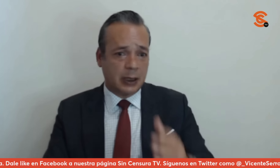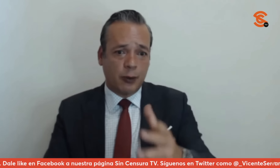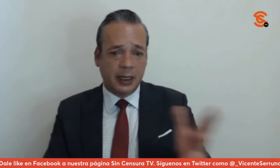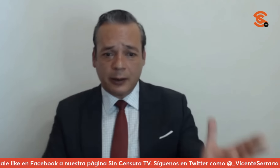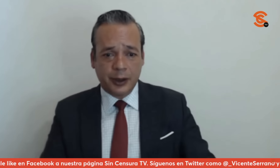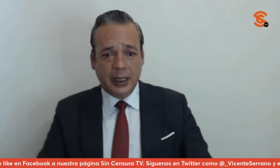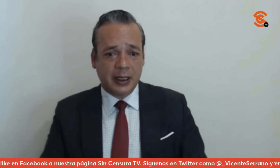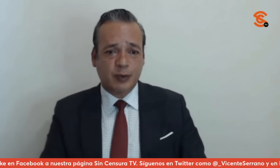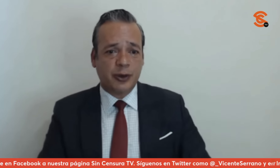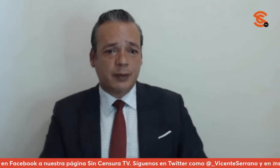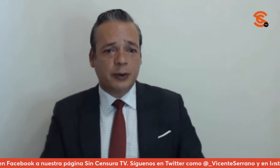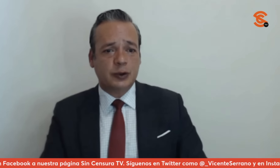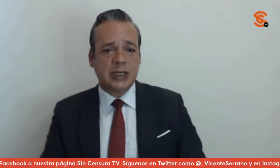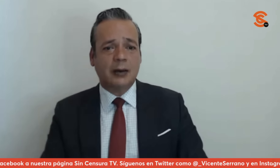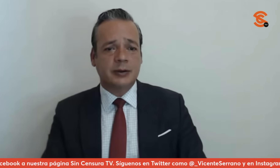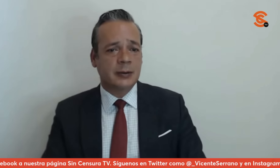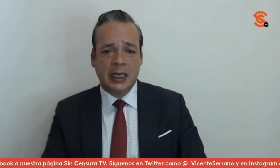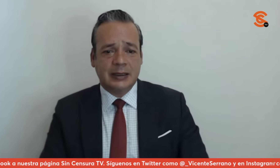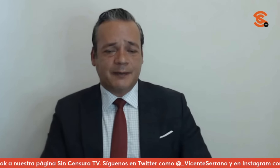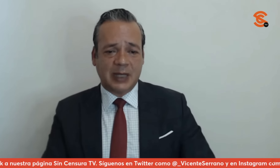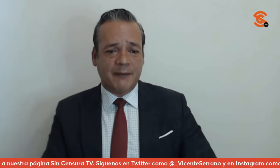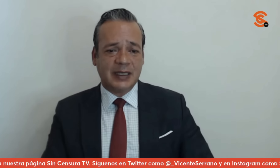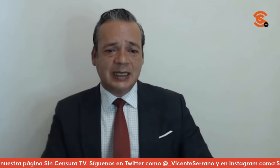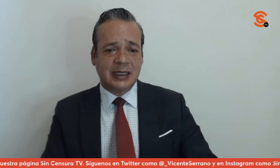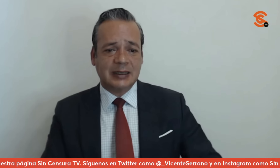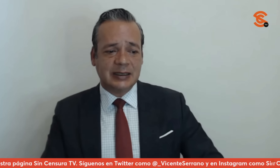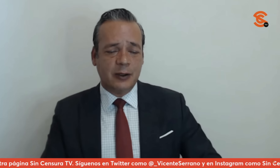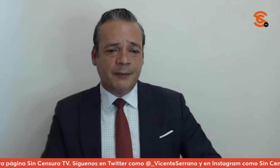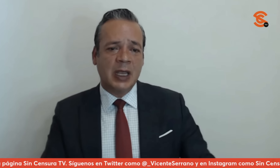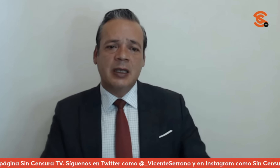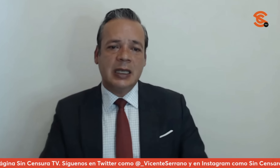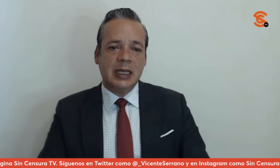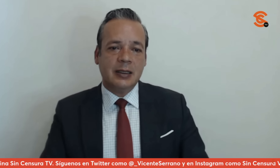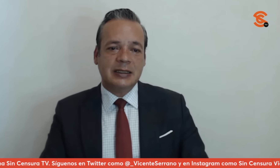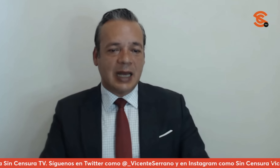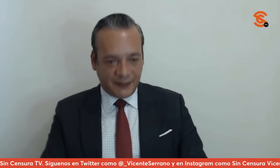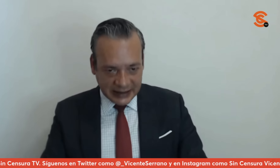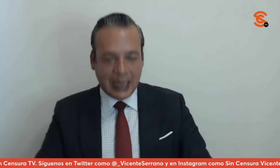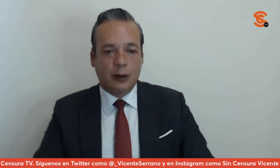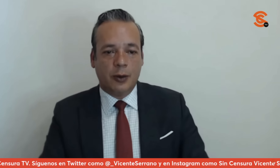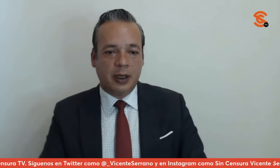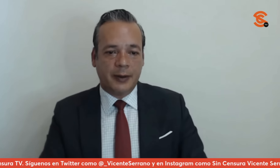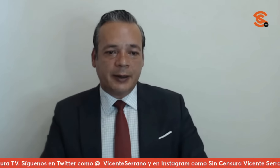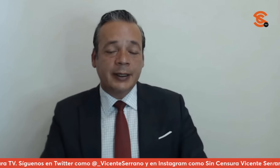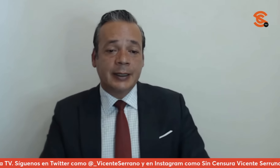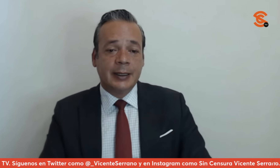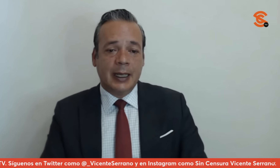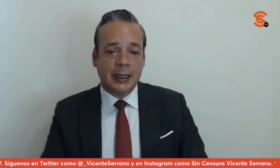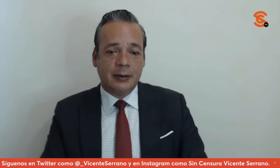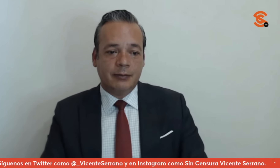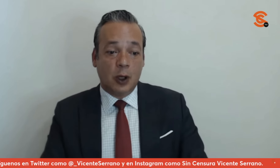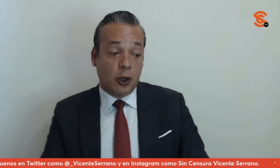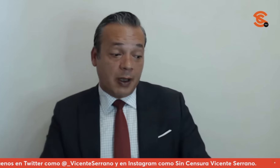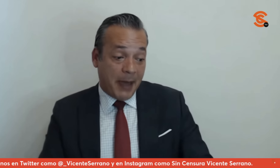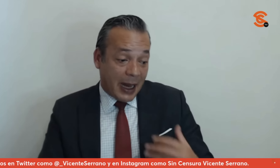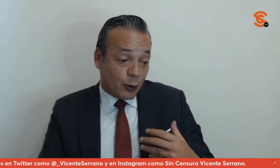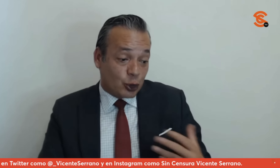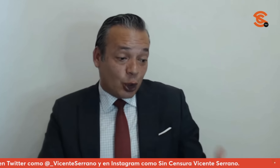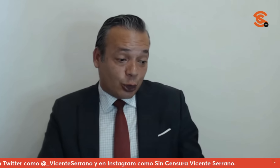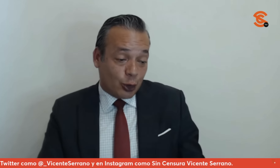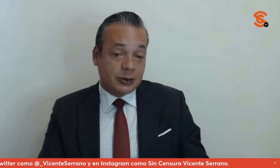pues el gobernador tiene que responder por sus actos. Es tan fácil y tan sencillo. Y si la fiscal tuvo que ver en lo que